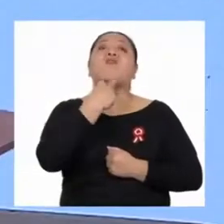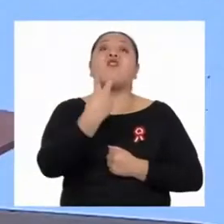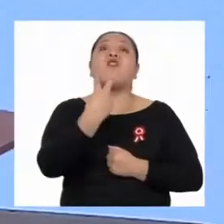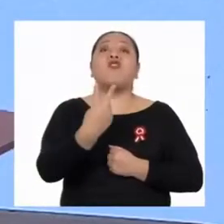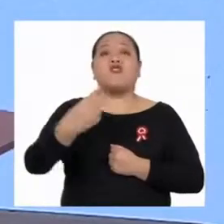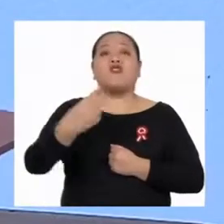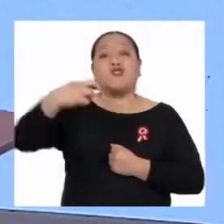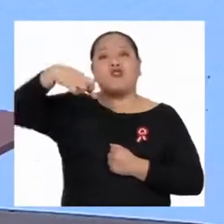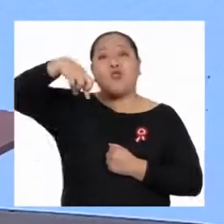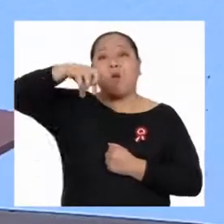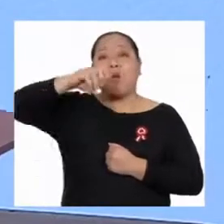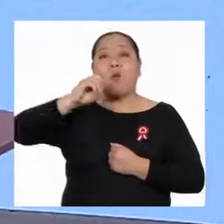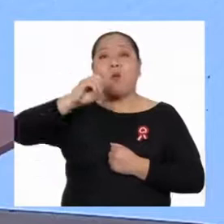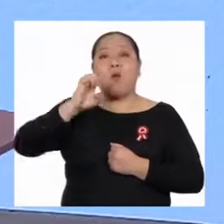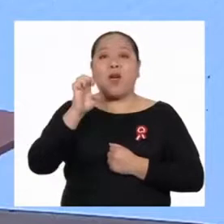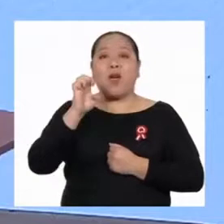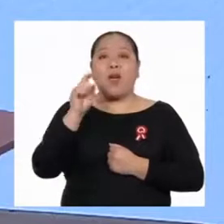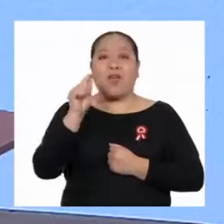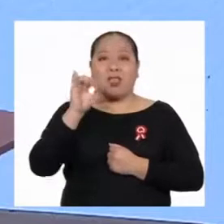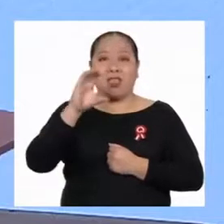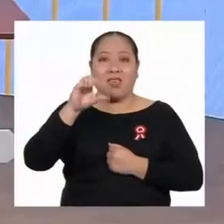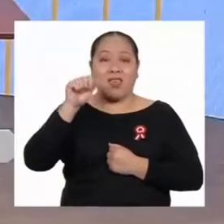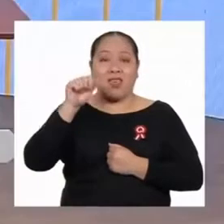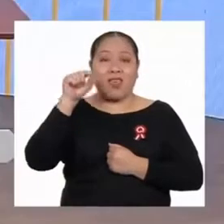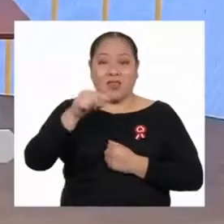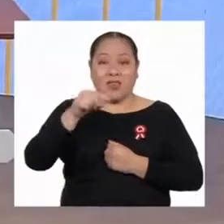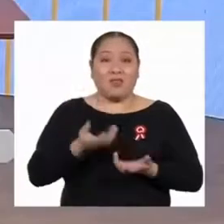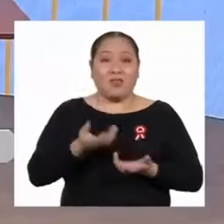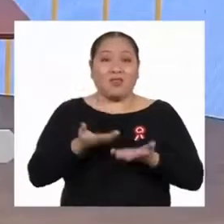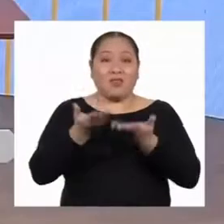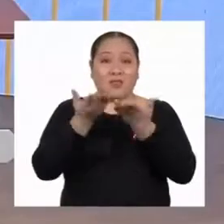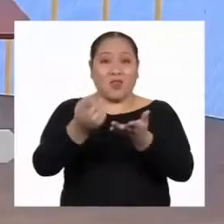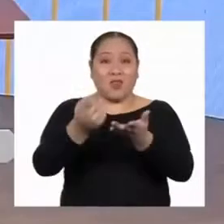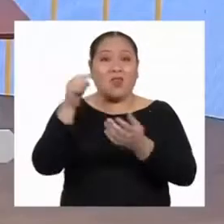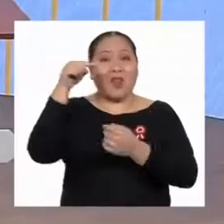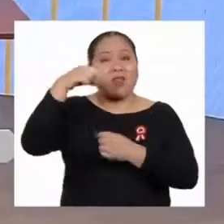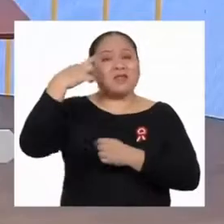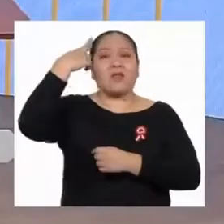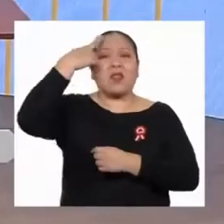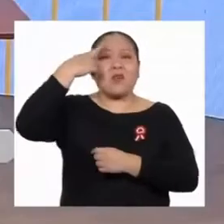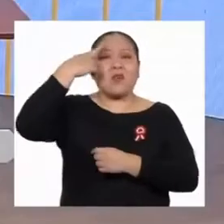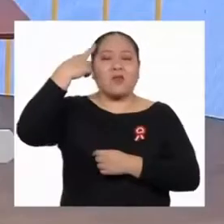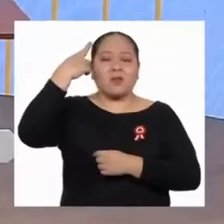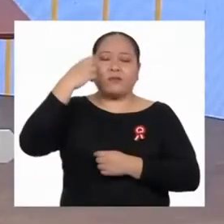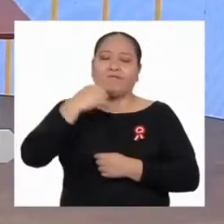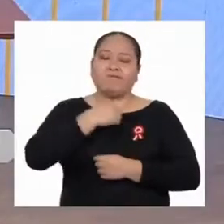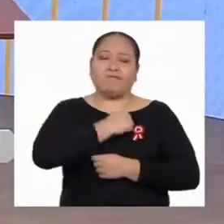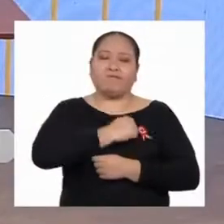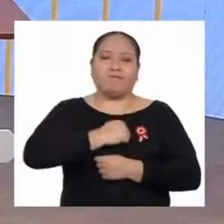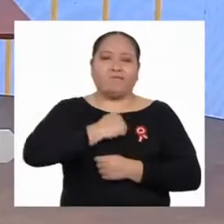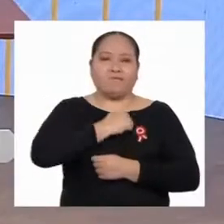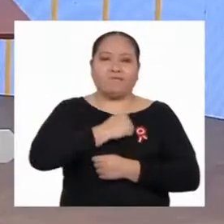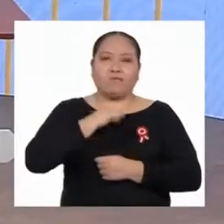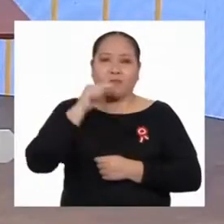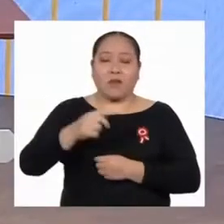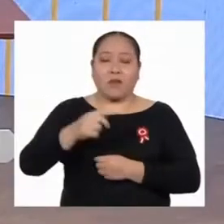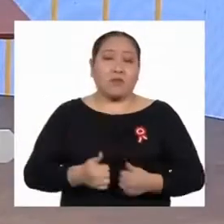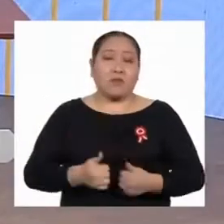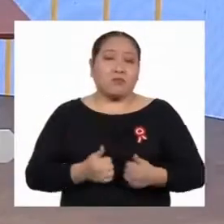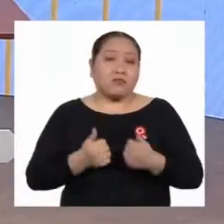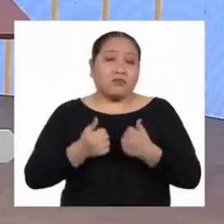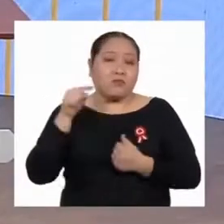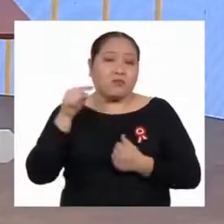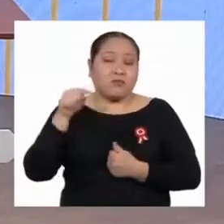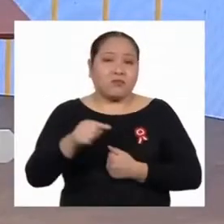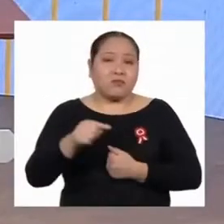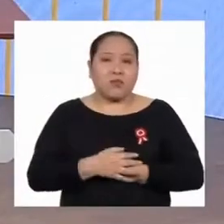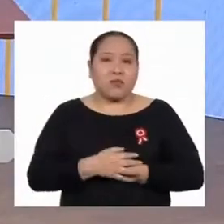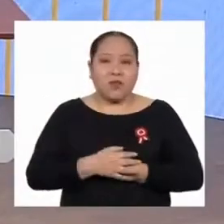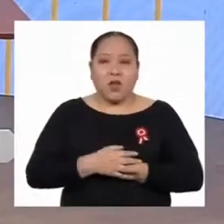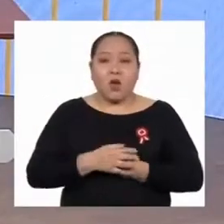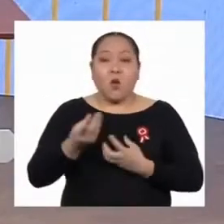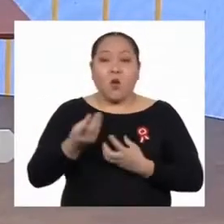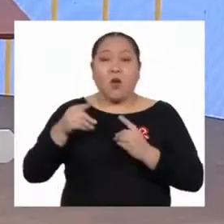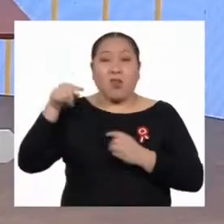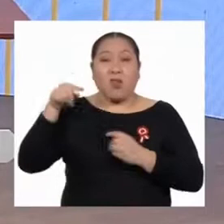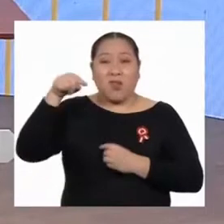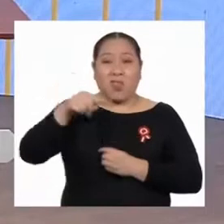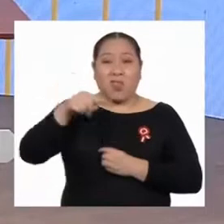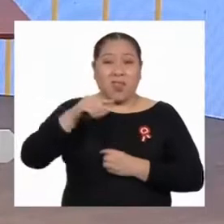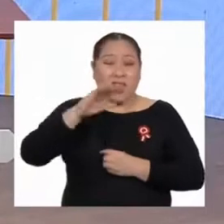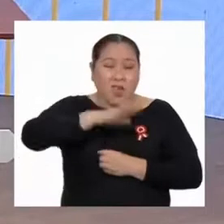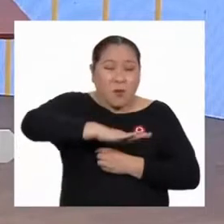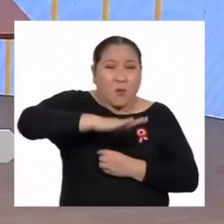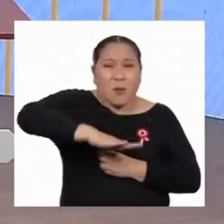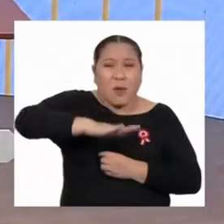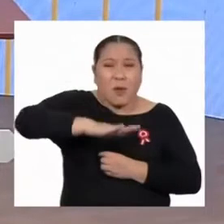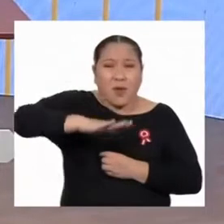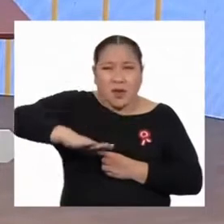comenzó haciendo esa reflexión. Es muy lamentable que haya tenido que vivirla, que de pequeña se dé cuenta